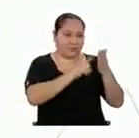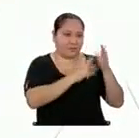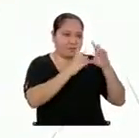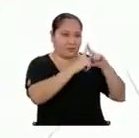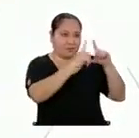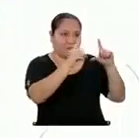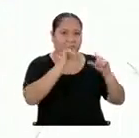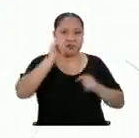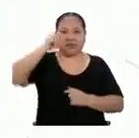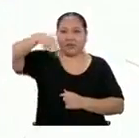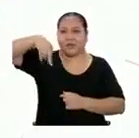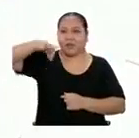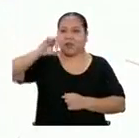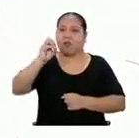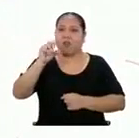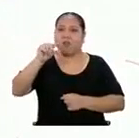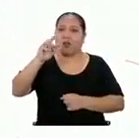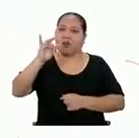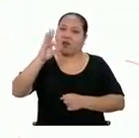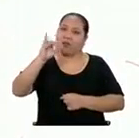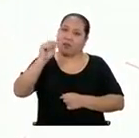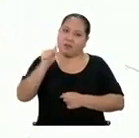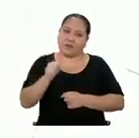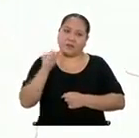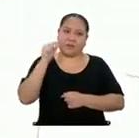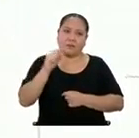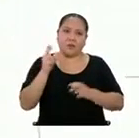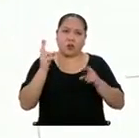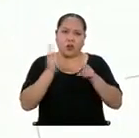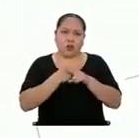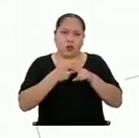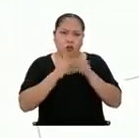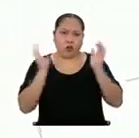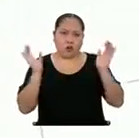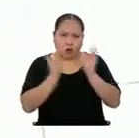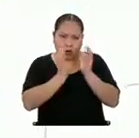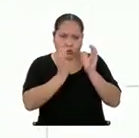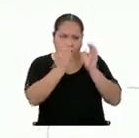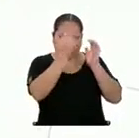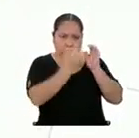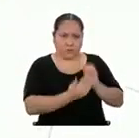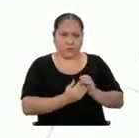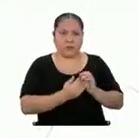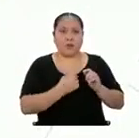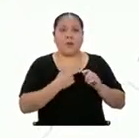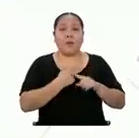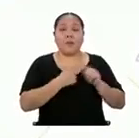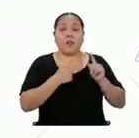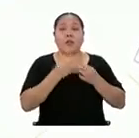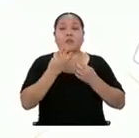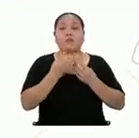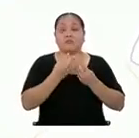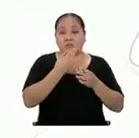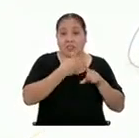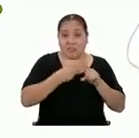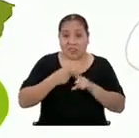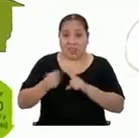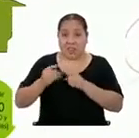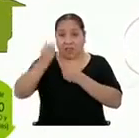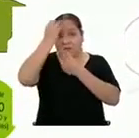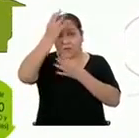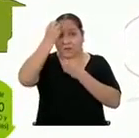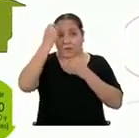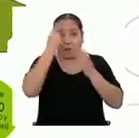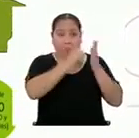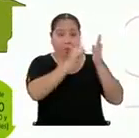es una infografía. A pesar de que es pequeña, como podrán ver, tiene variada información.